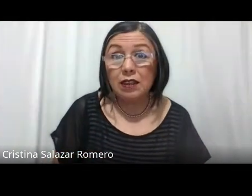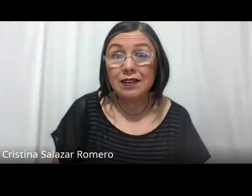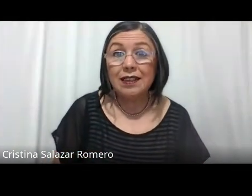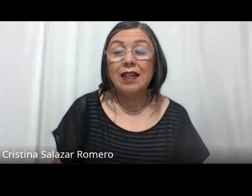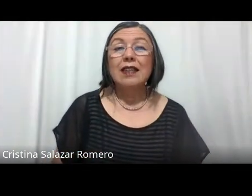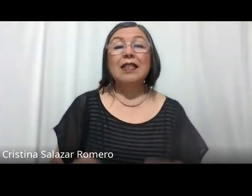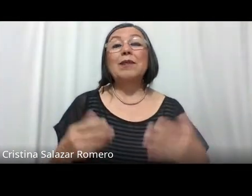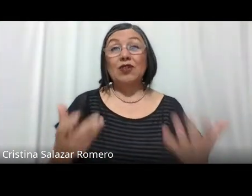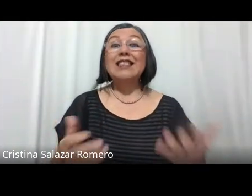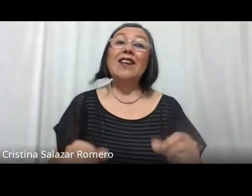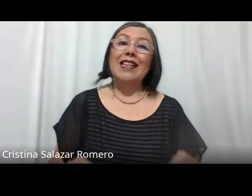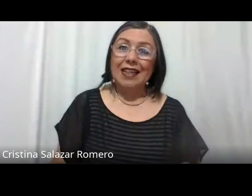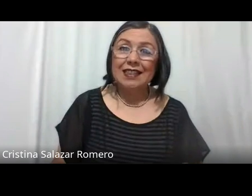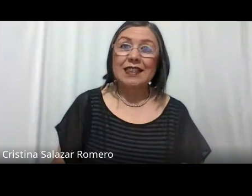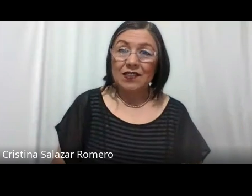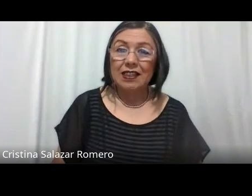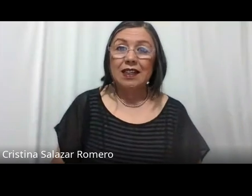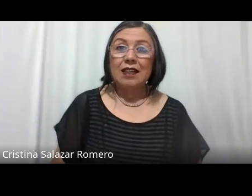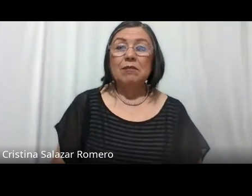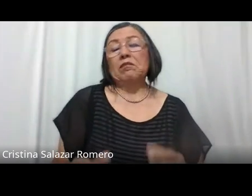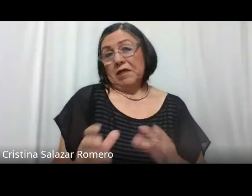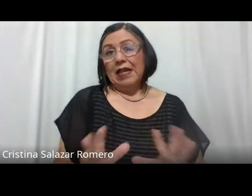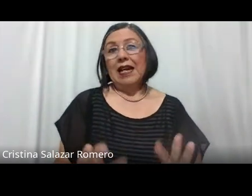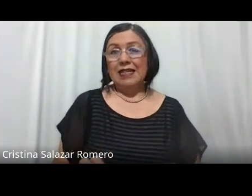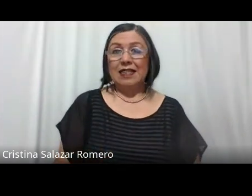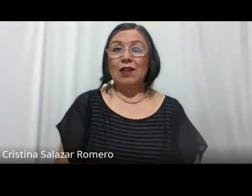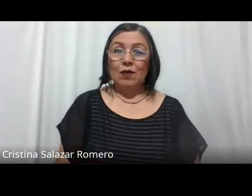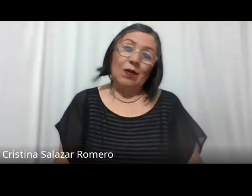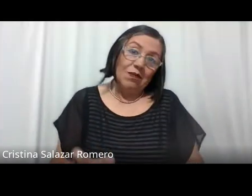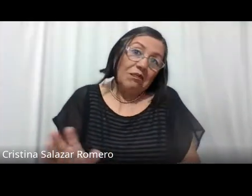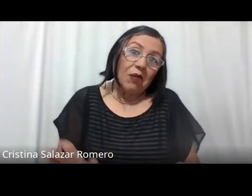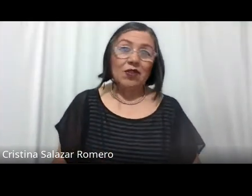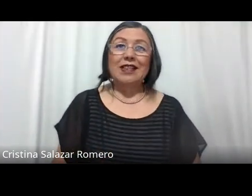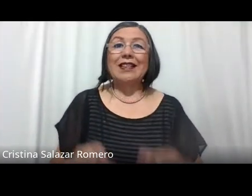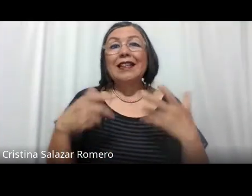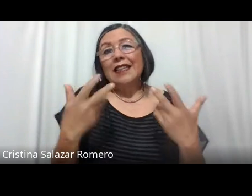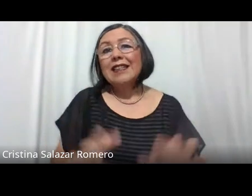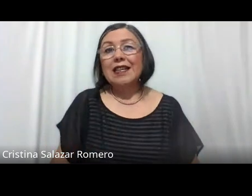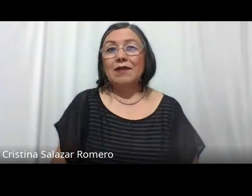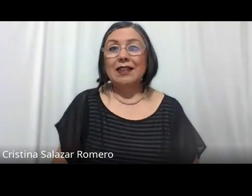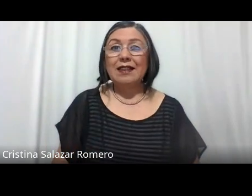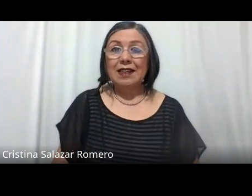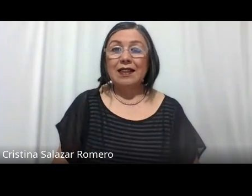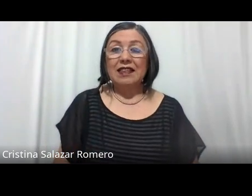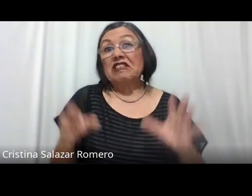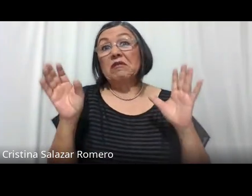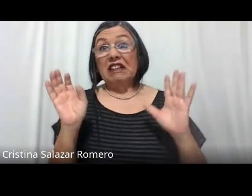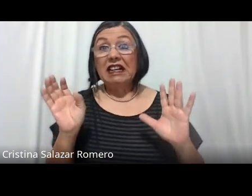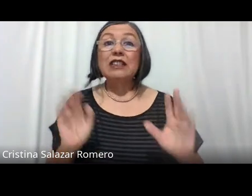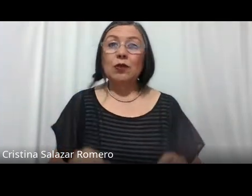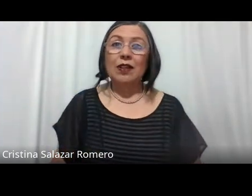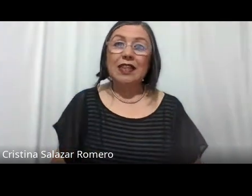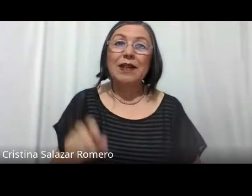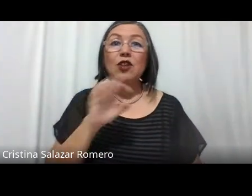español, ¿sí? Si la persona sabe leer y escribir. Ahí sí puedo tener garantía de que me va a entender. Y si